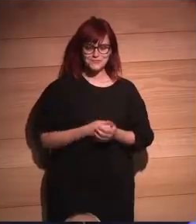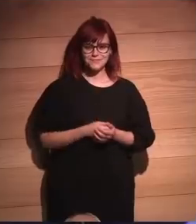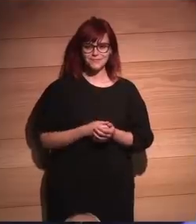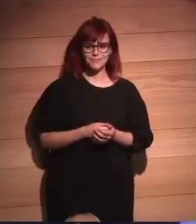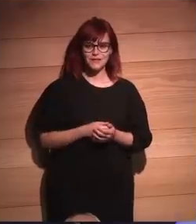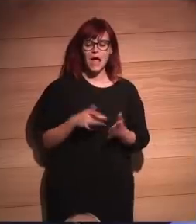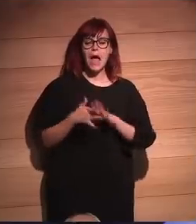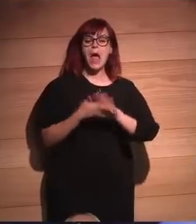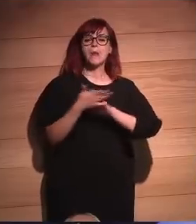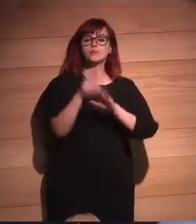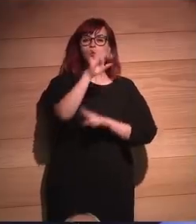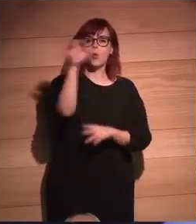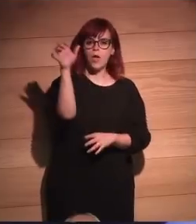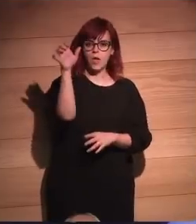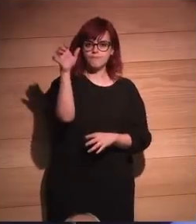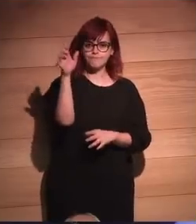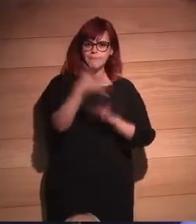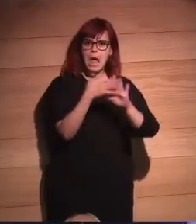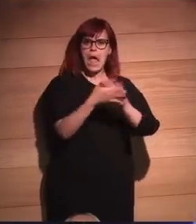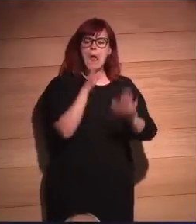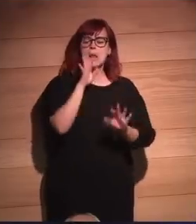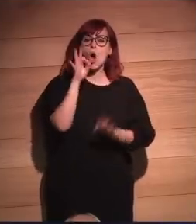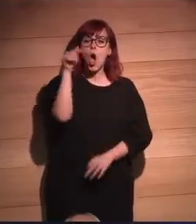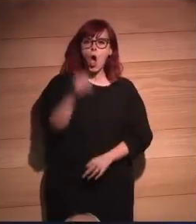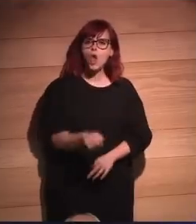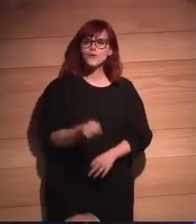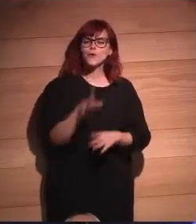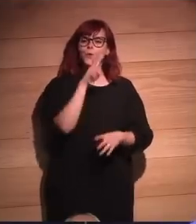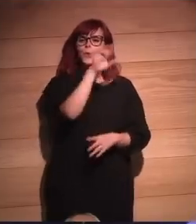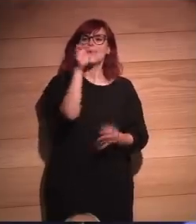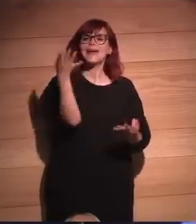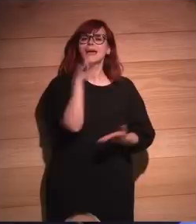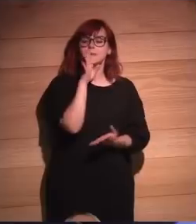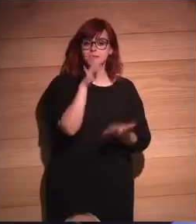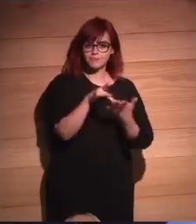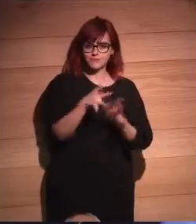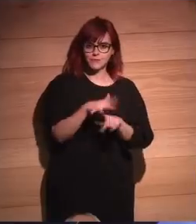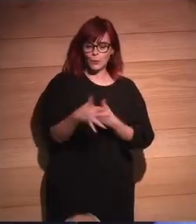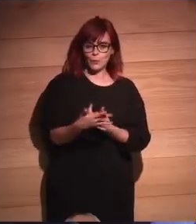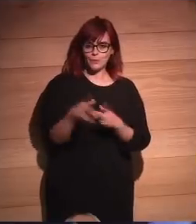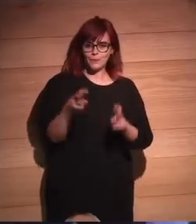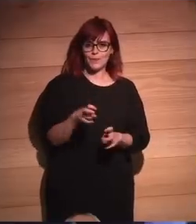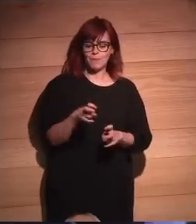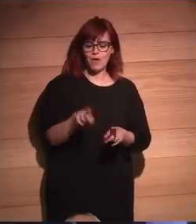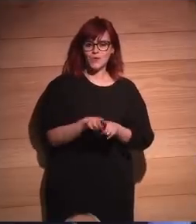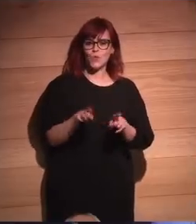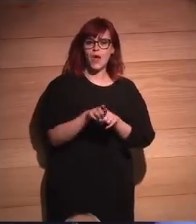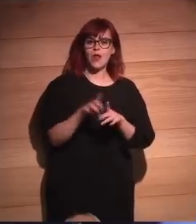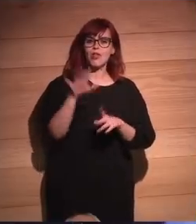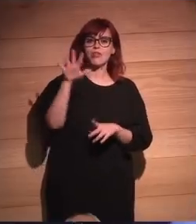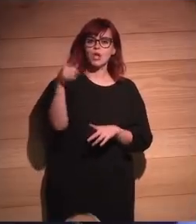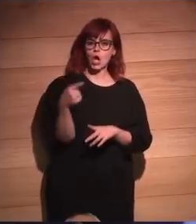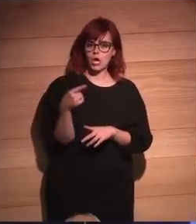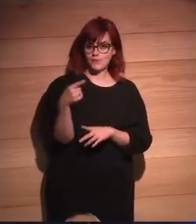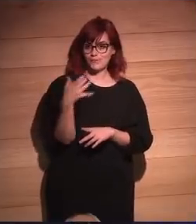Hablábamos antes de la Unión Europea. Hoy, lo que le pasa a la Unión Europea, por ejemplo, en un tema como el